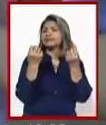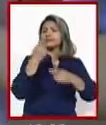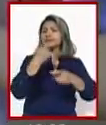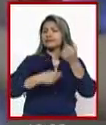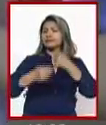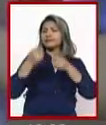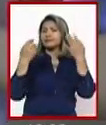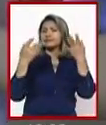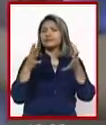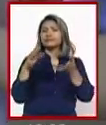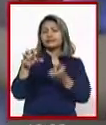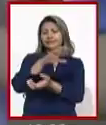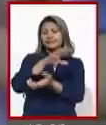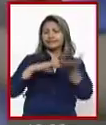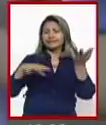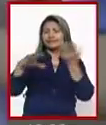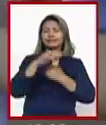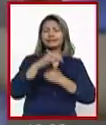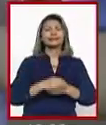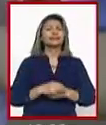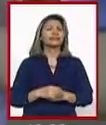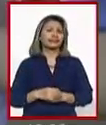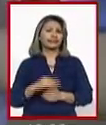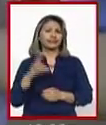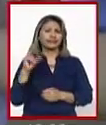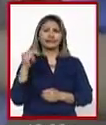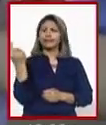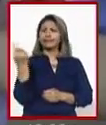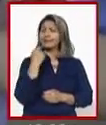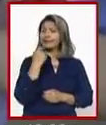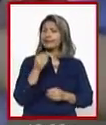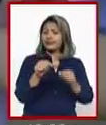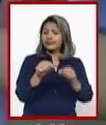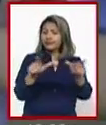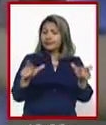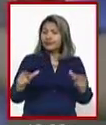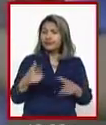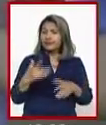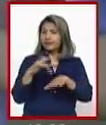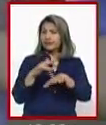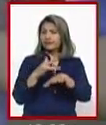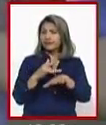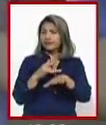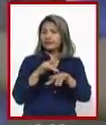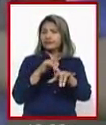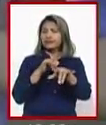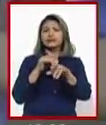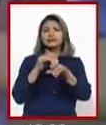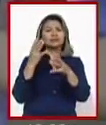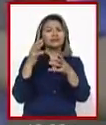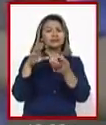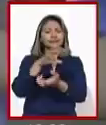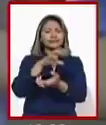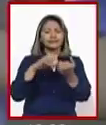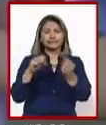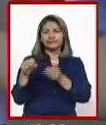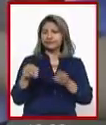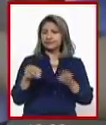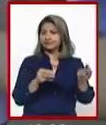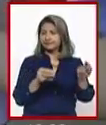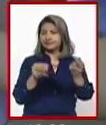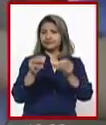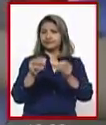comerciantes que han desorganizado y anarquizado no solamente los espacios públicos, sino han anarquizado incluso hasta la movilidad urbana.